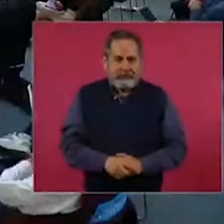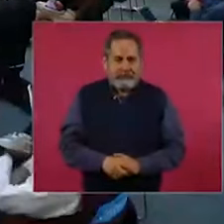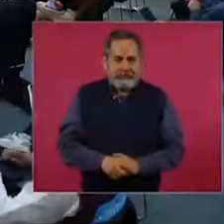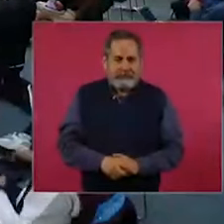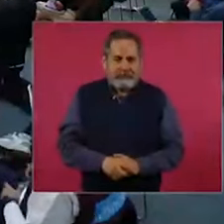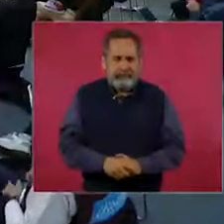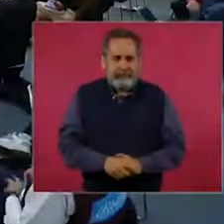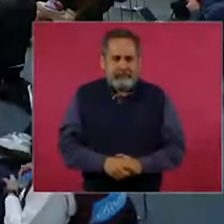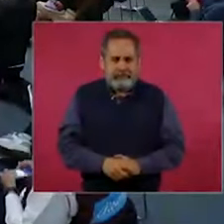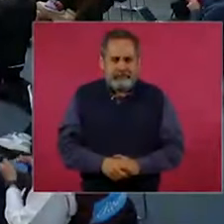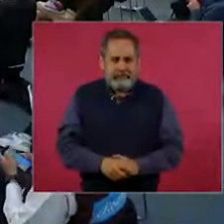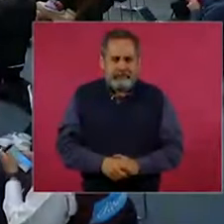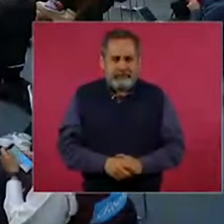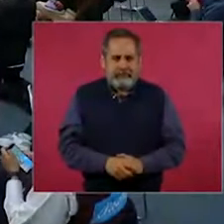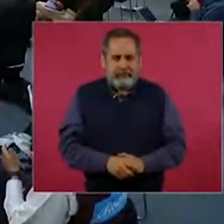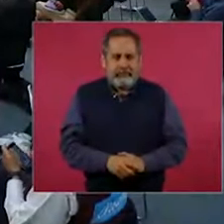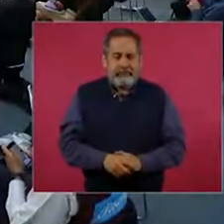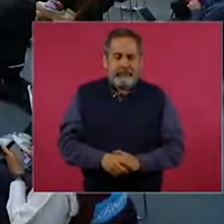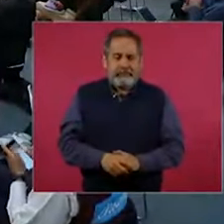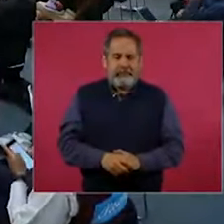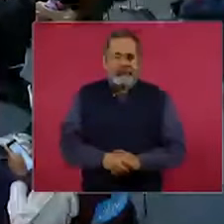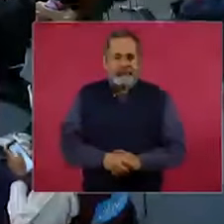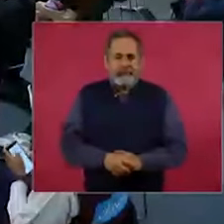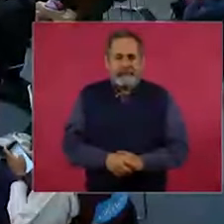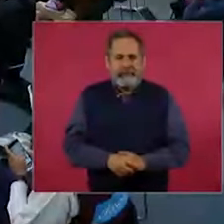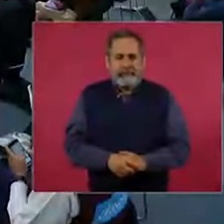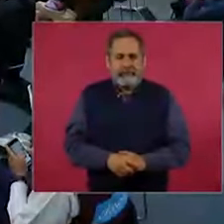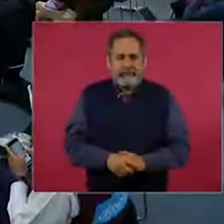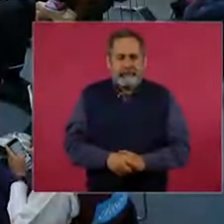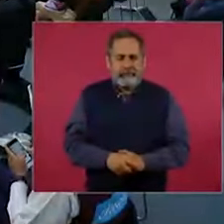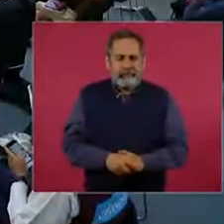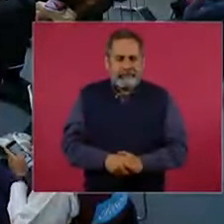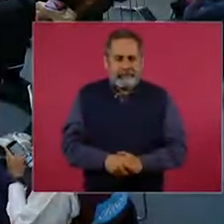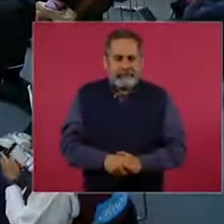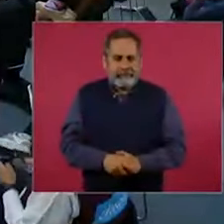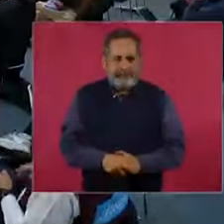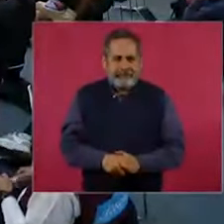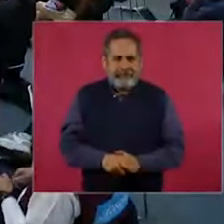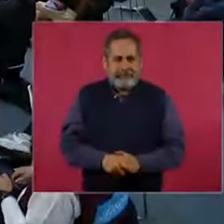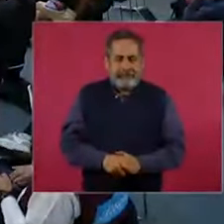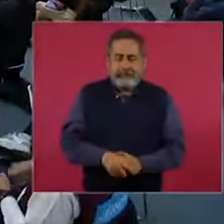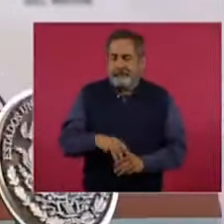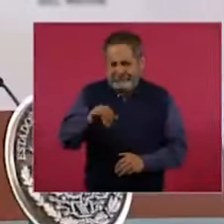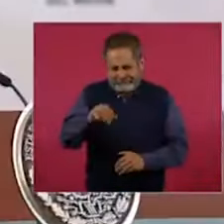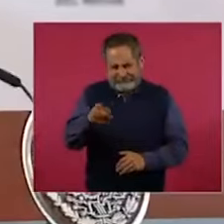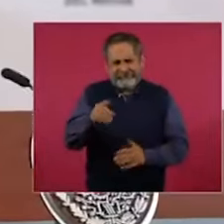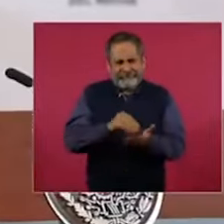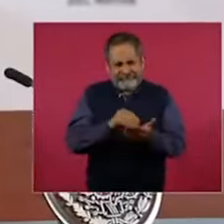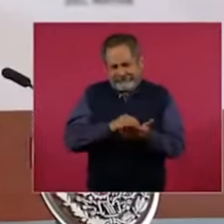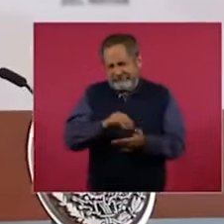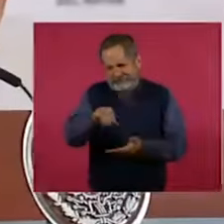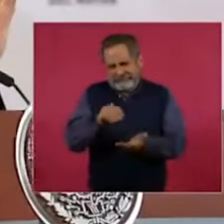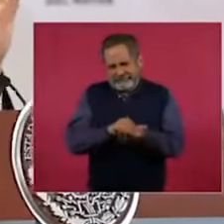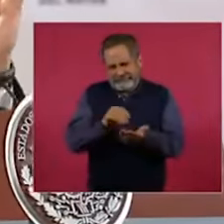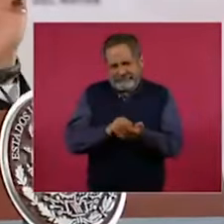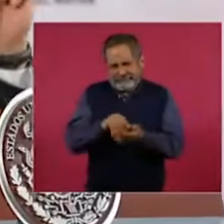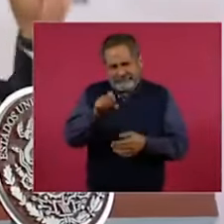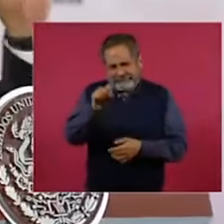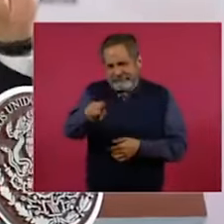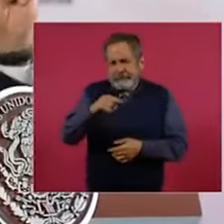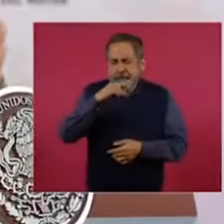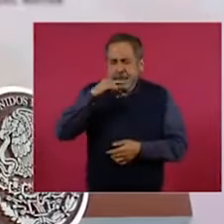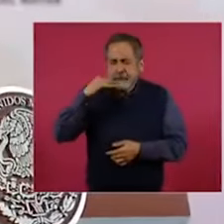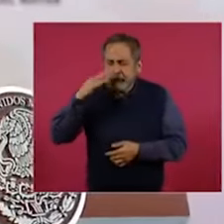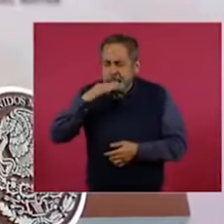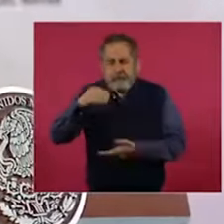equivalente a un salario mínimo Además de que son afiliados al seguro social tienen seguridad social mientras están en su capacitación y seis de